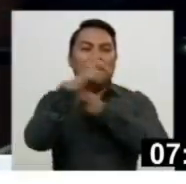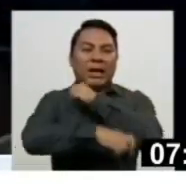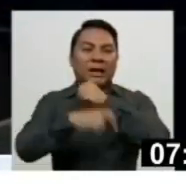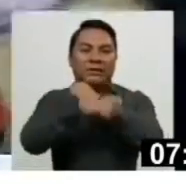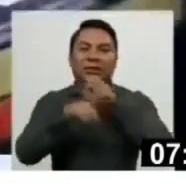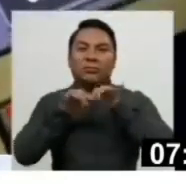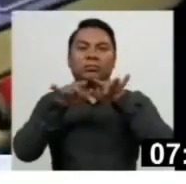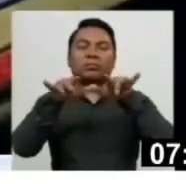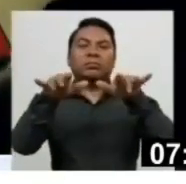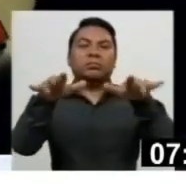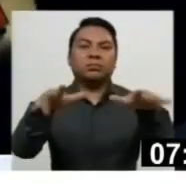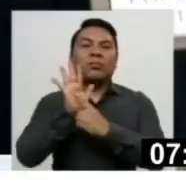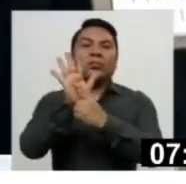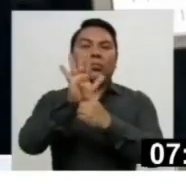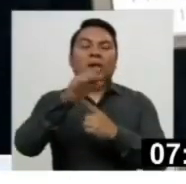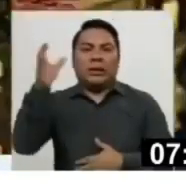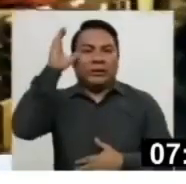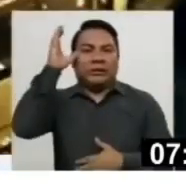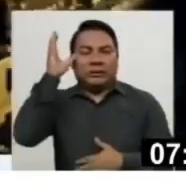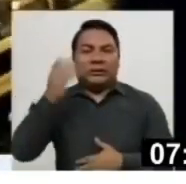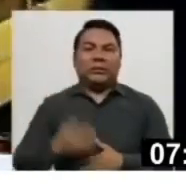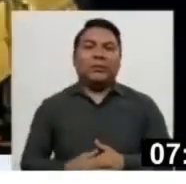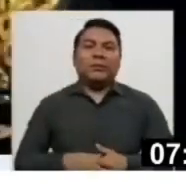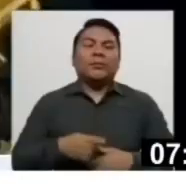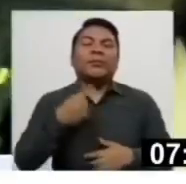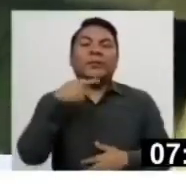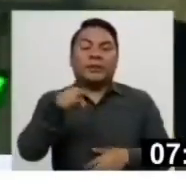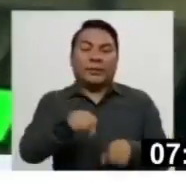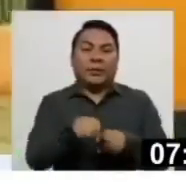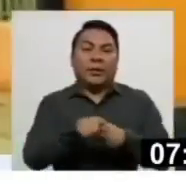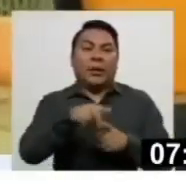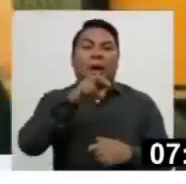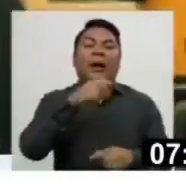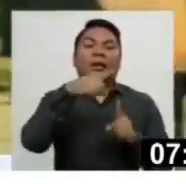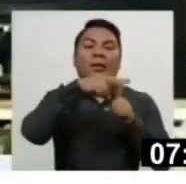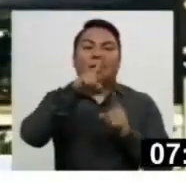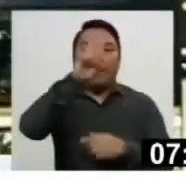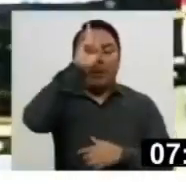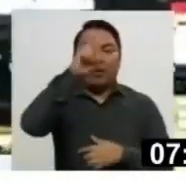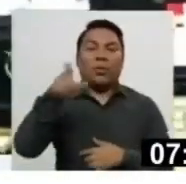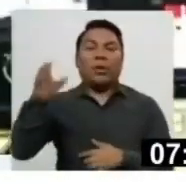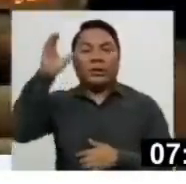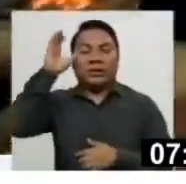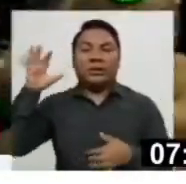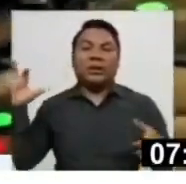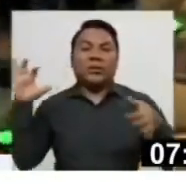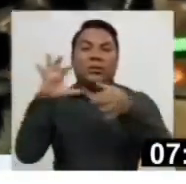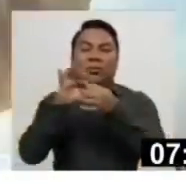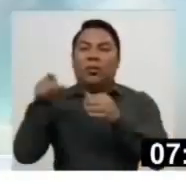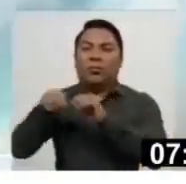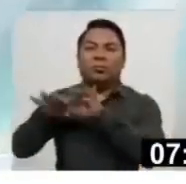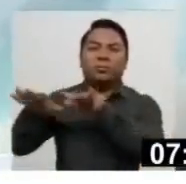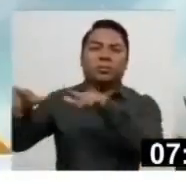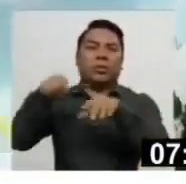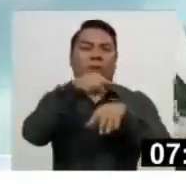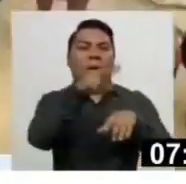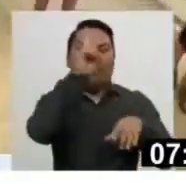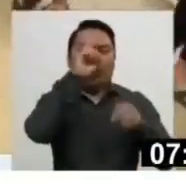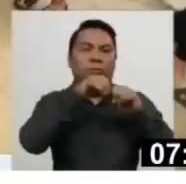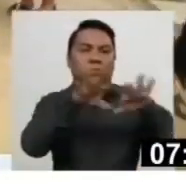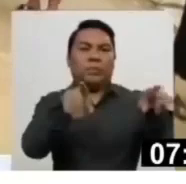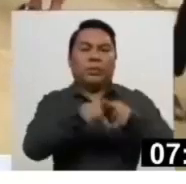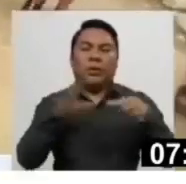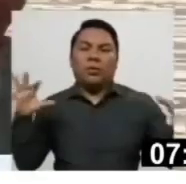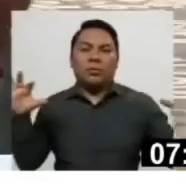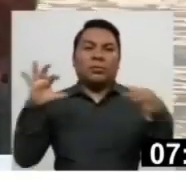línea editorial del canal de todos los peruanos ha sido y seguirá siendo la misma, absolutamente independiente, y que el cambio en la presidencia ejecutiva del